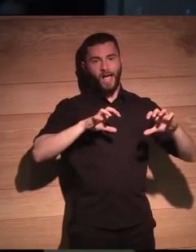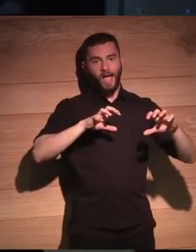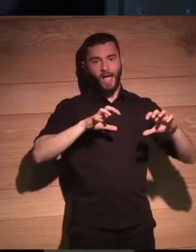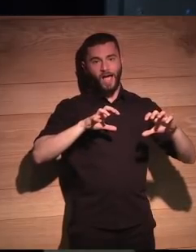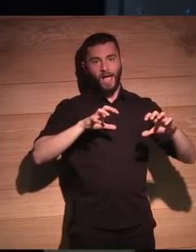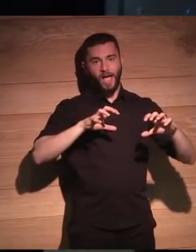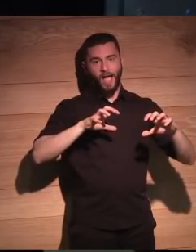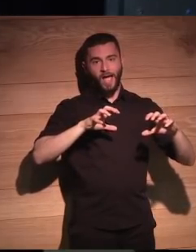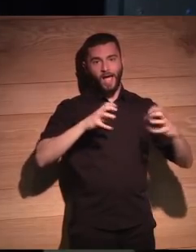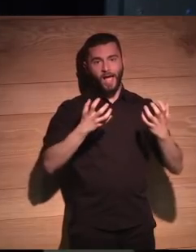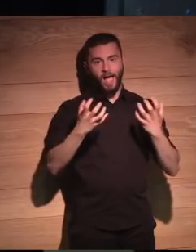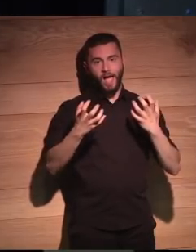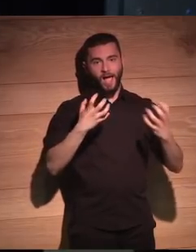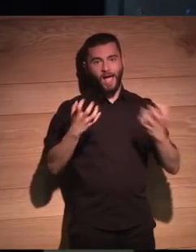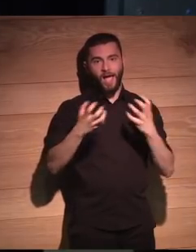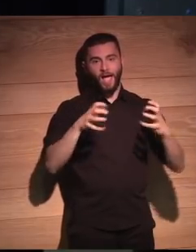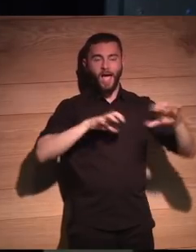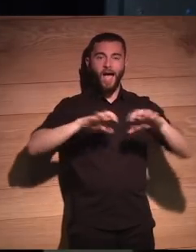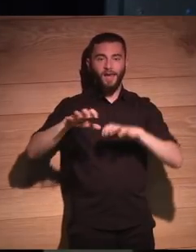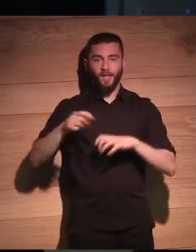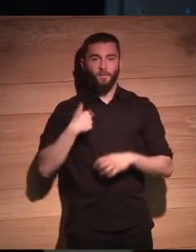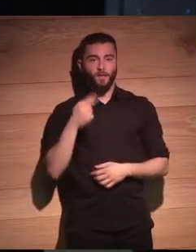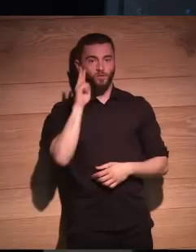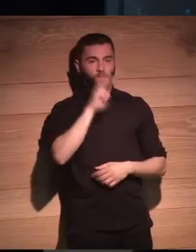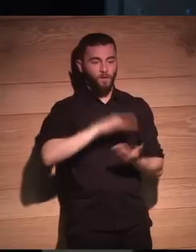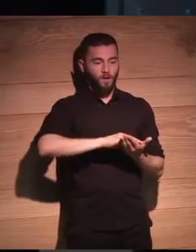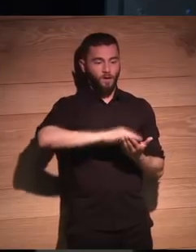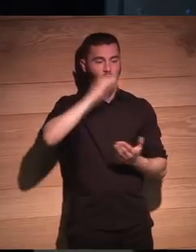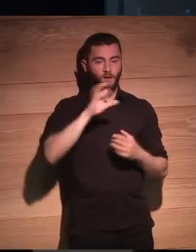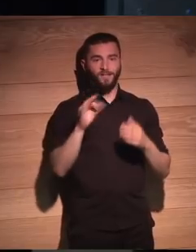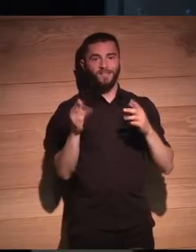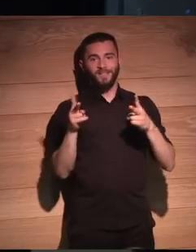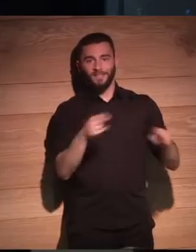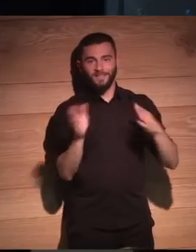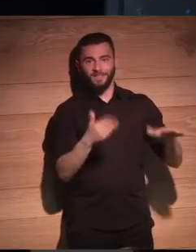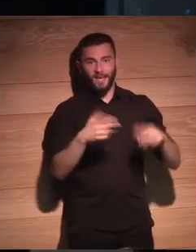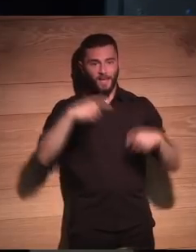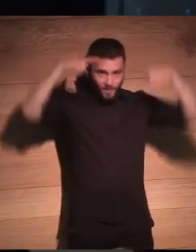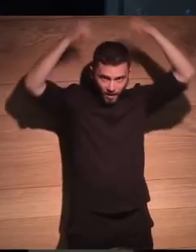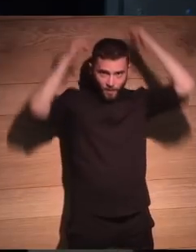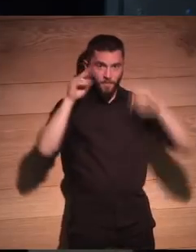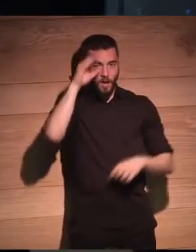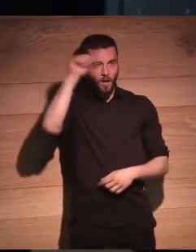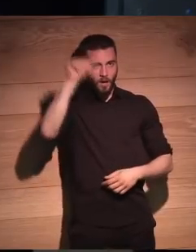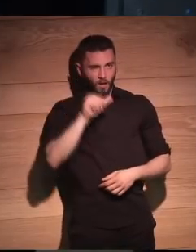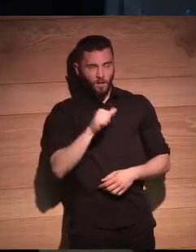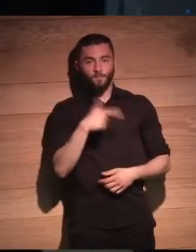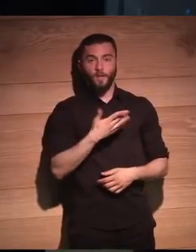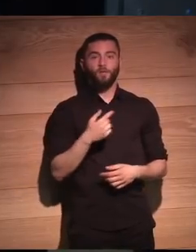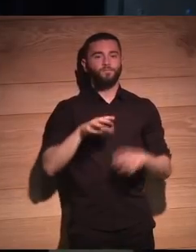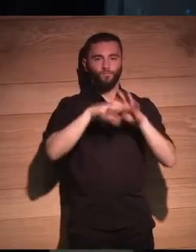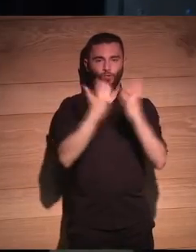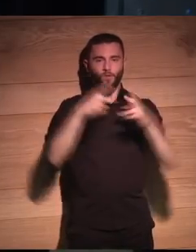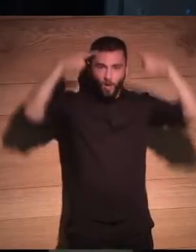creo que crecí viendo la serie de animación de Excelente, Batman. sí. Pero cuando ya me metí más en el mundo de las películas de Batman,